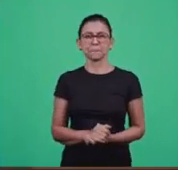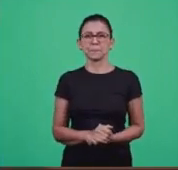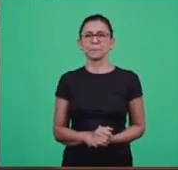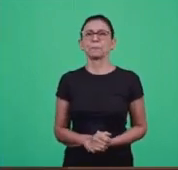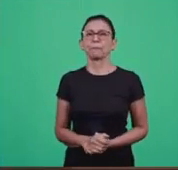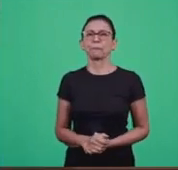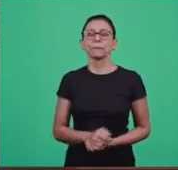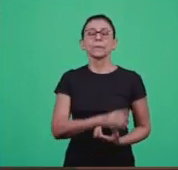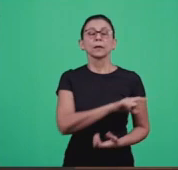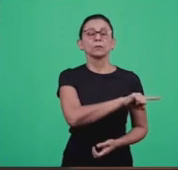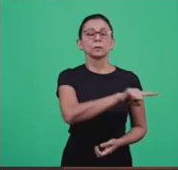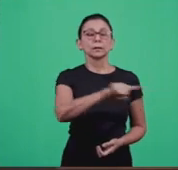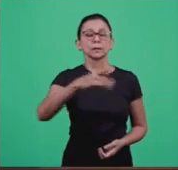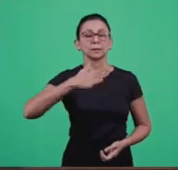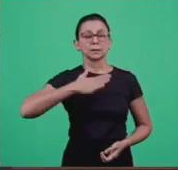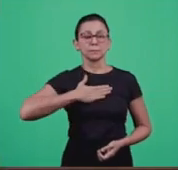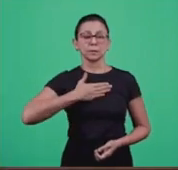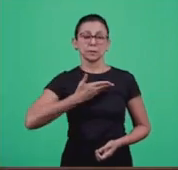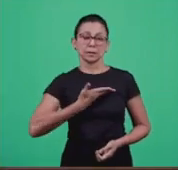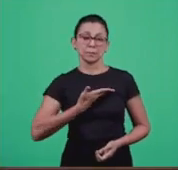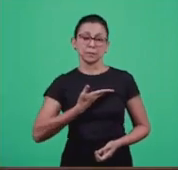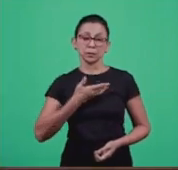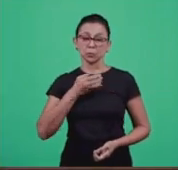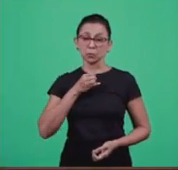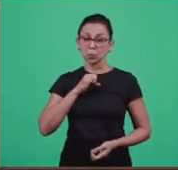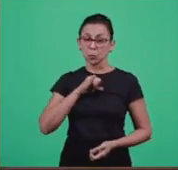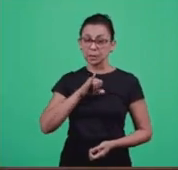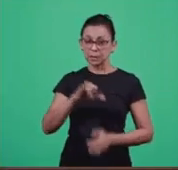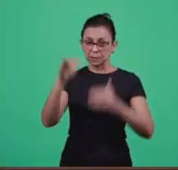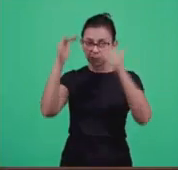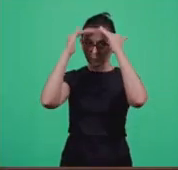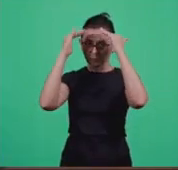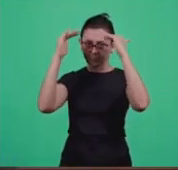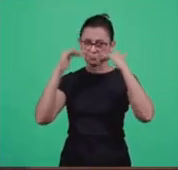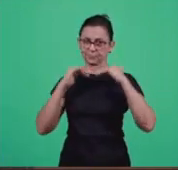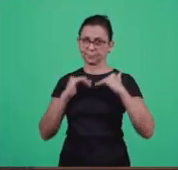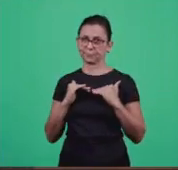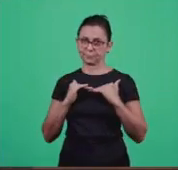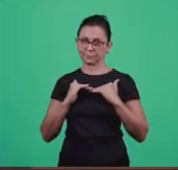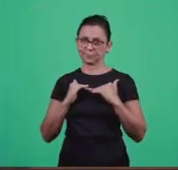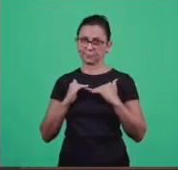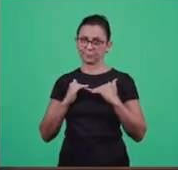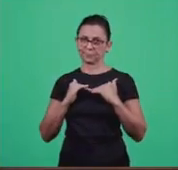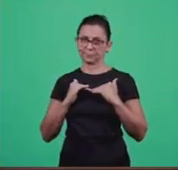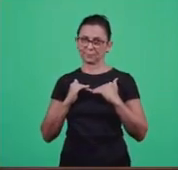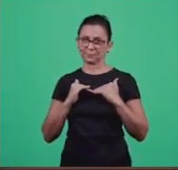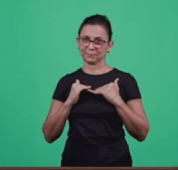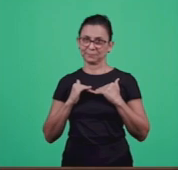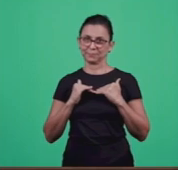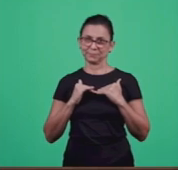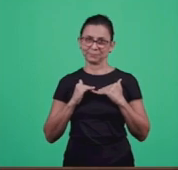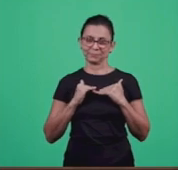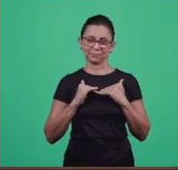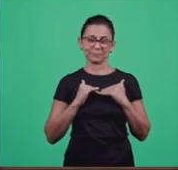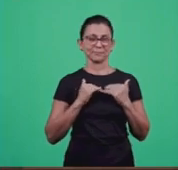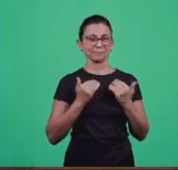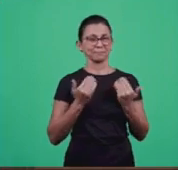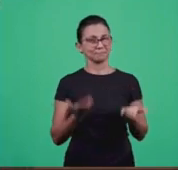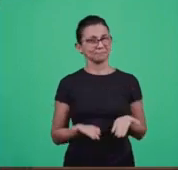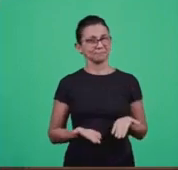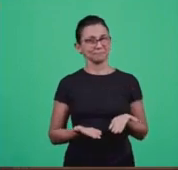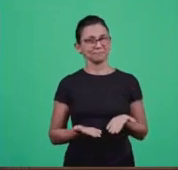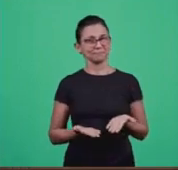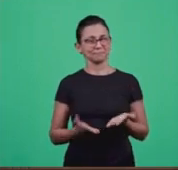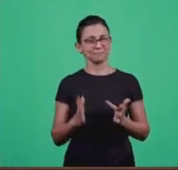Jesús habla así: seréis mis amigos si hicieren aquello que yo les mande.